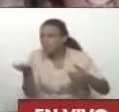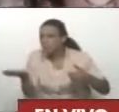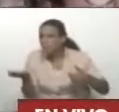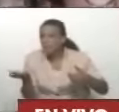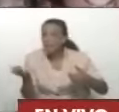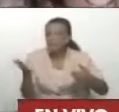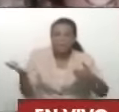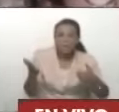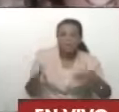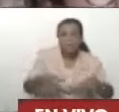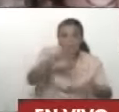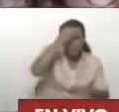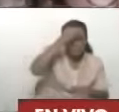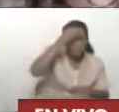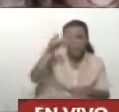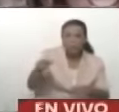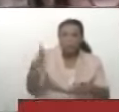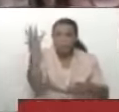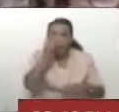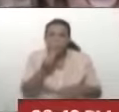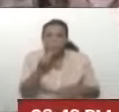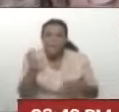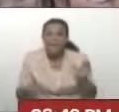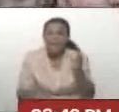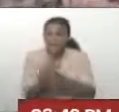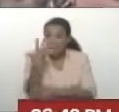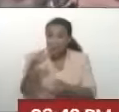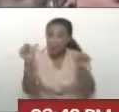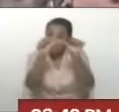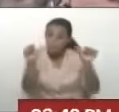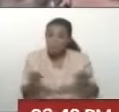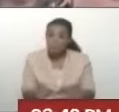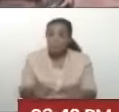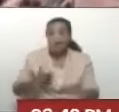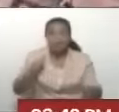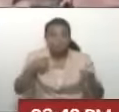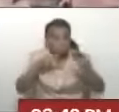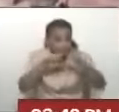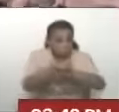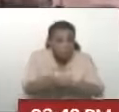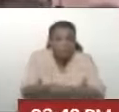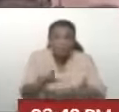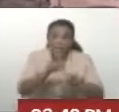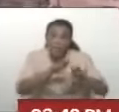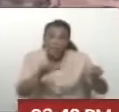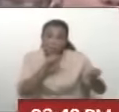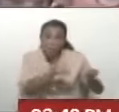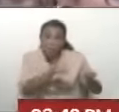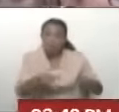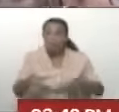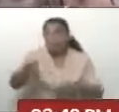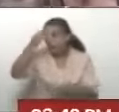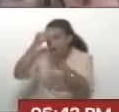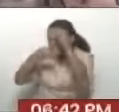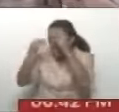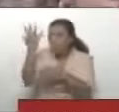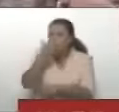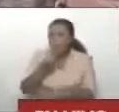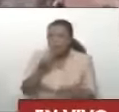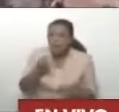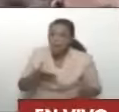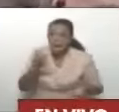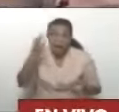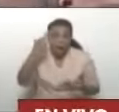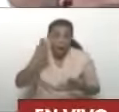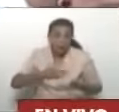más allá de la formación en sí del joven, es crear también un sistema que nos permita, desde la educación, desde la formación, que los jóvenes aportemos